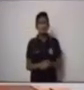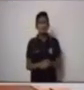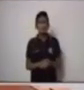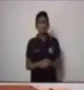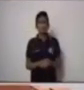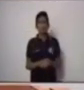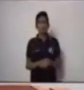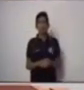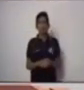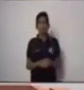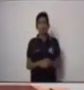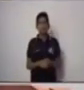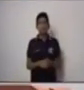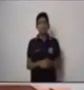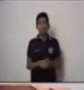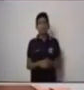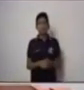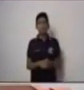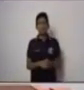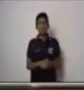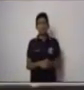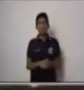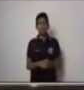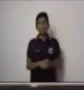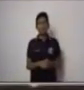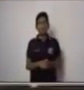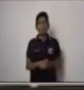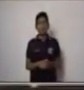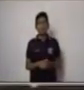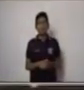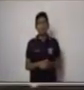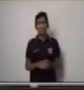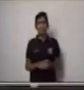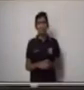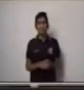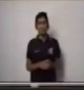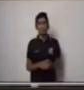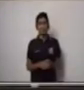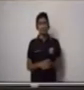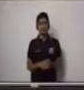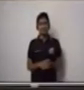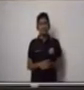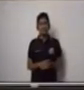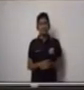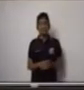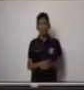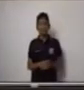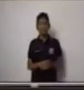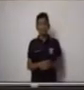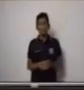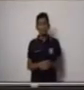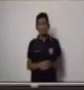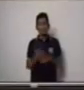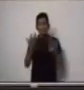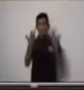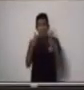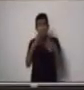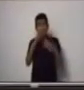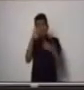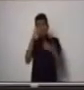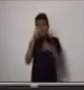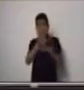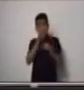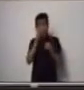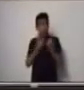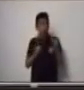para terminar ya